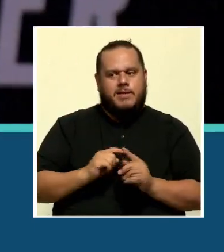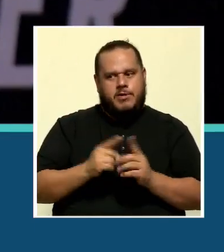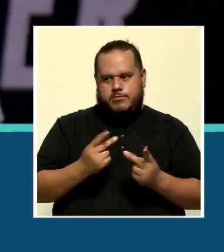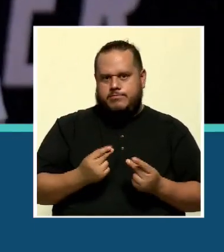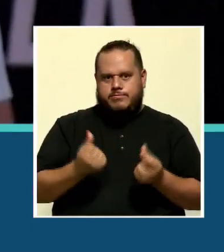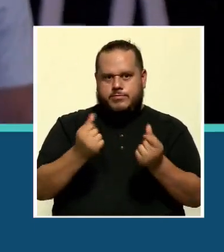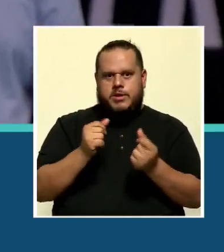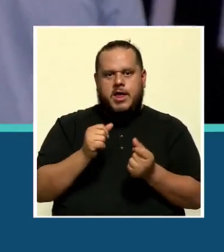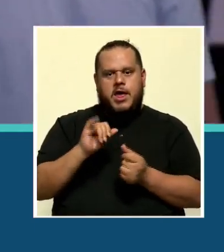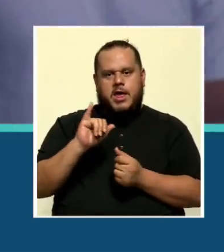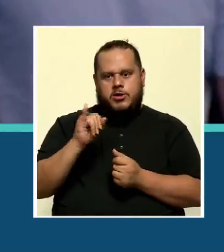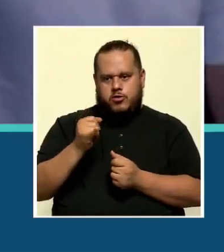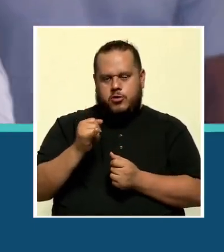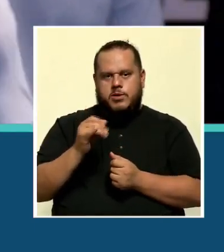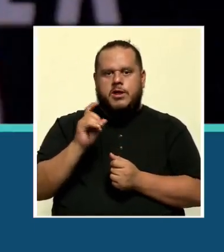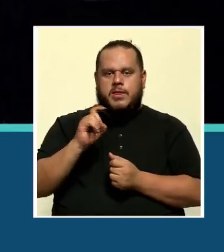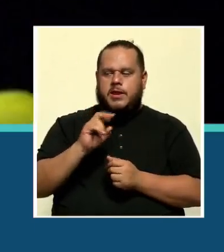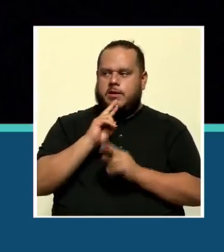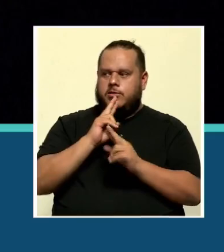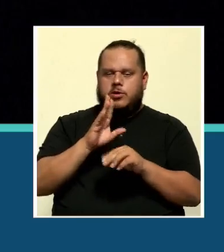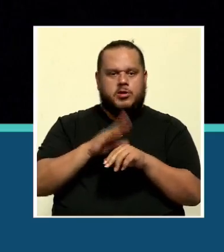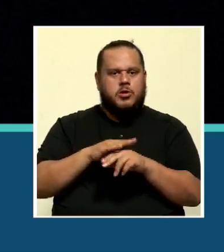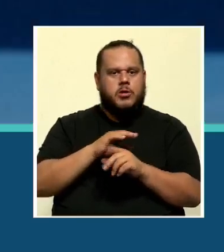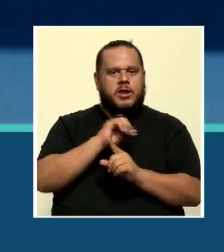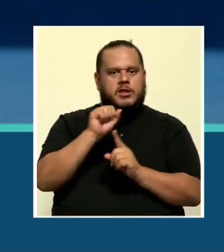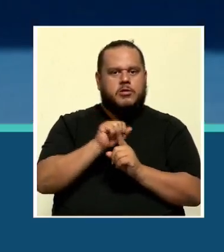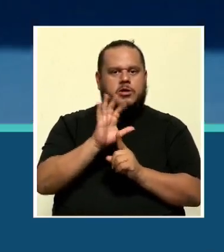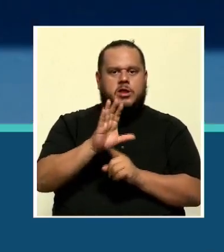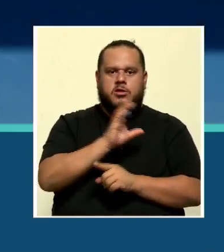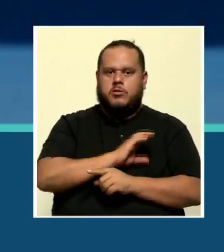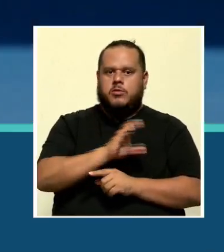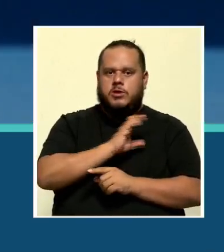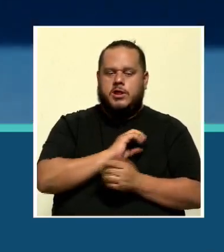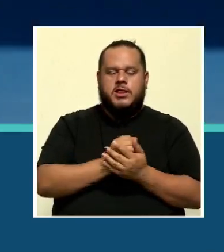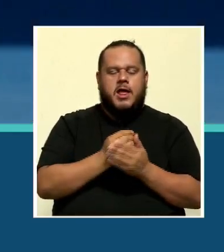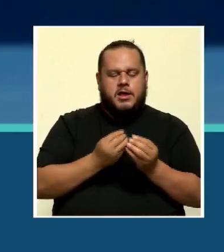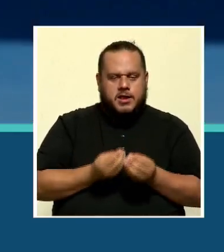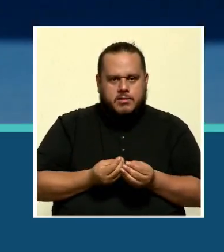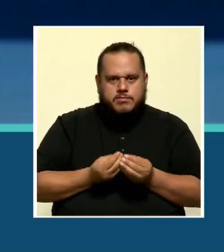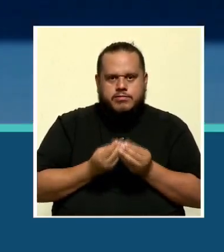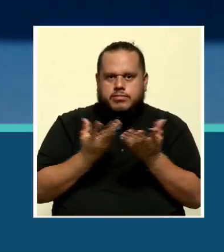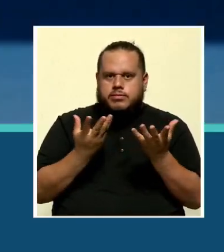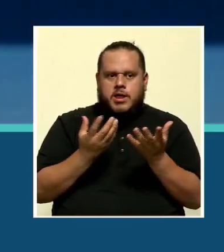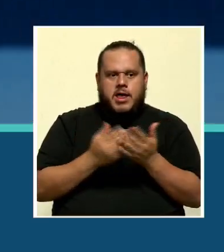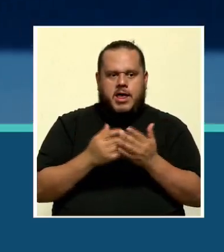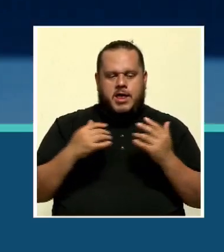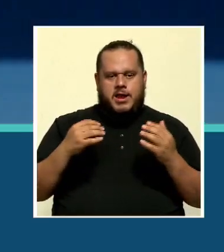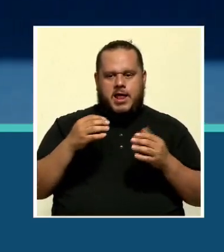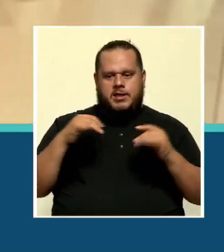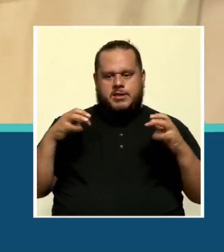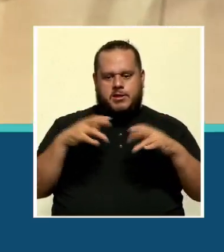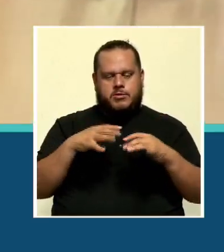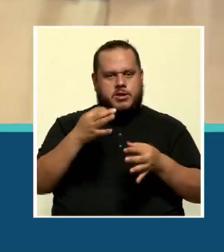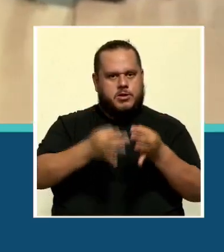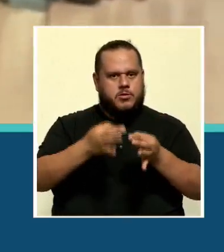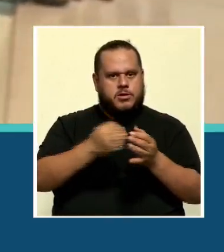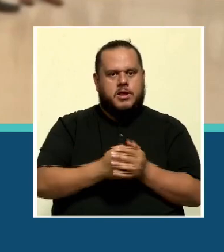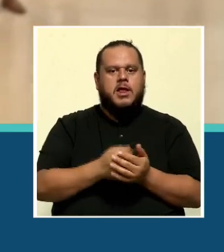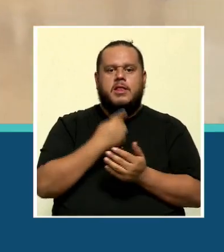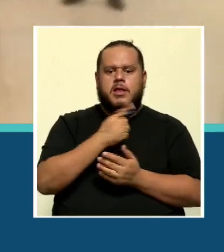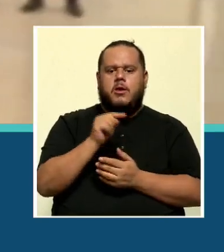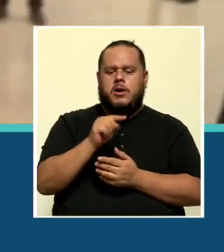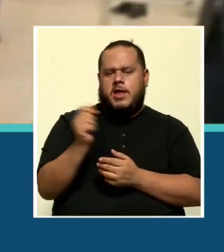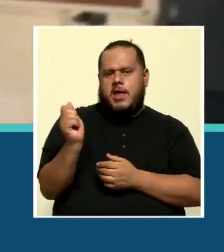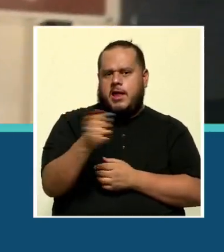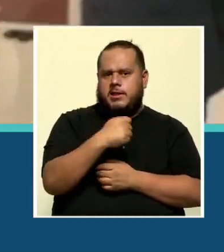inmediato, Djokovic podría tener que responder sobre aspectos de su conducta que emergieron en las audiencias judiciales. Trascendió que el